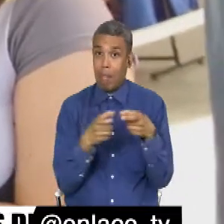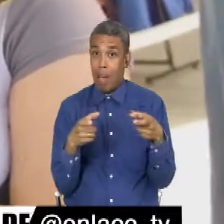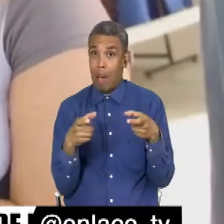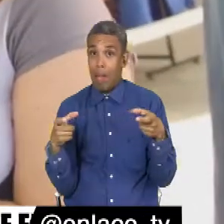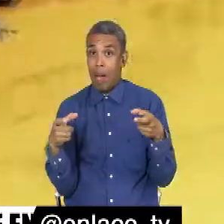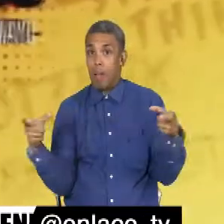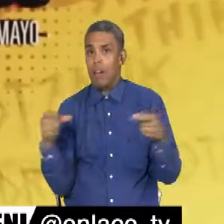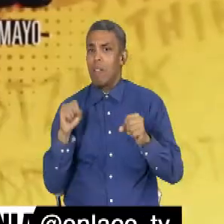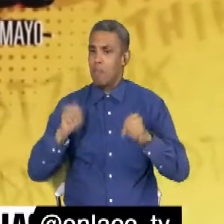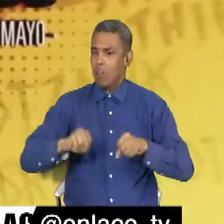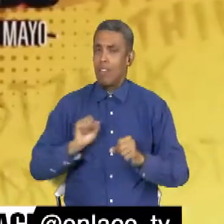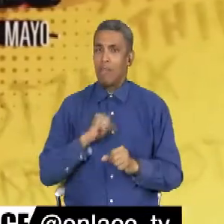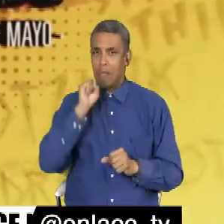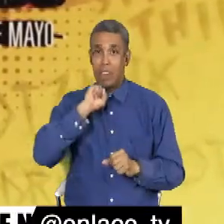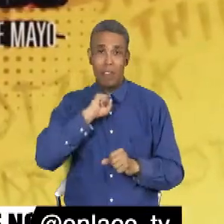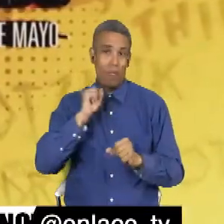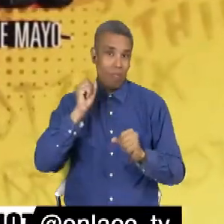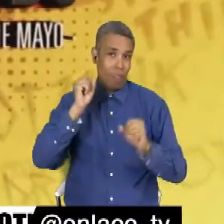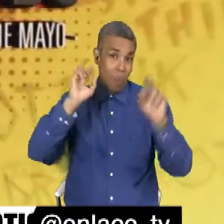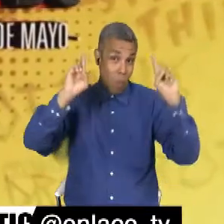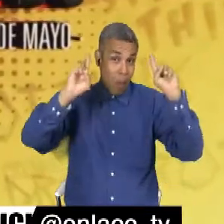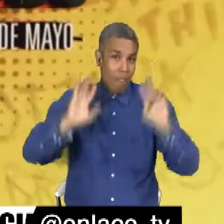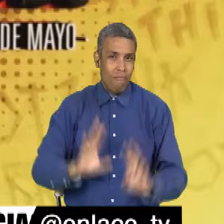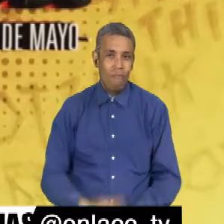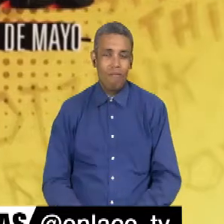hacemos grandes eventos.